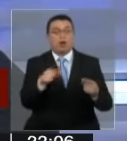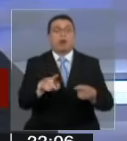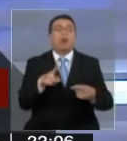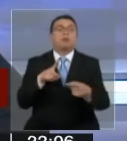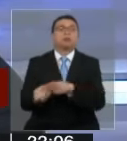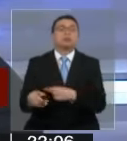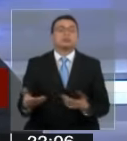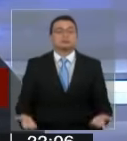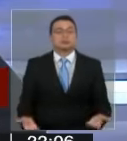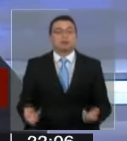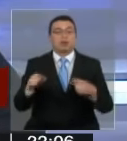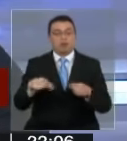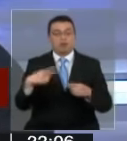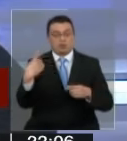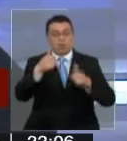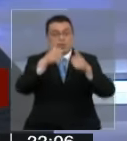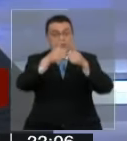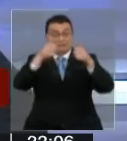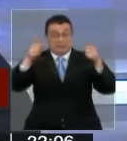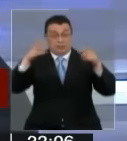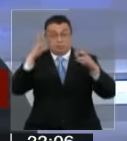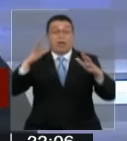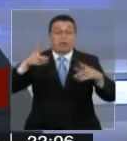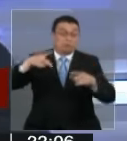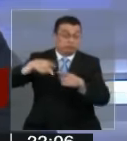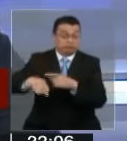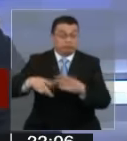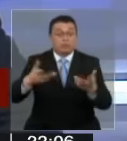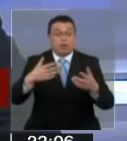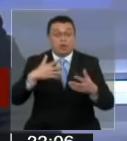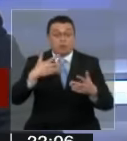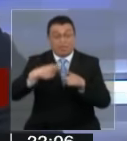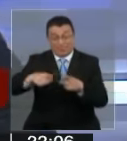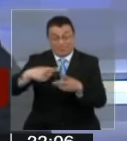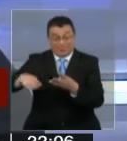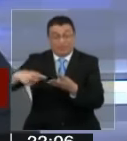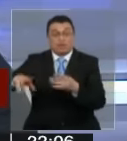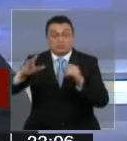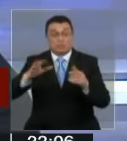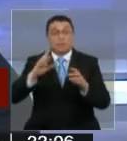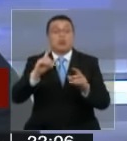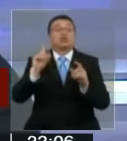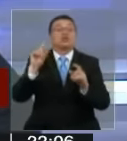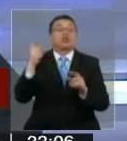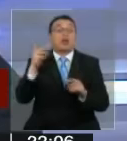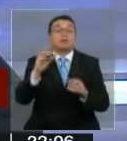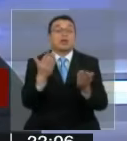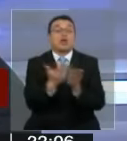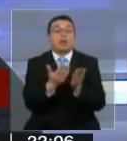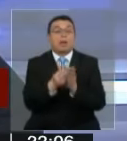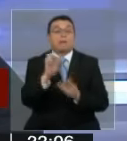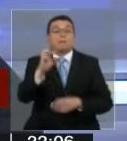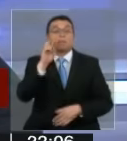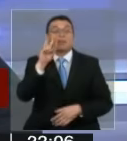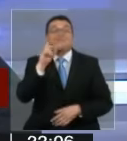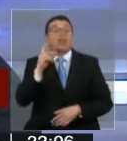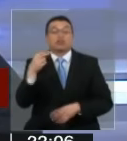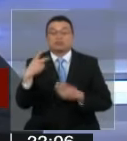terminar con la posibilidad de que haya una élite más diversa, porque se le va a permitir solamente a los sectores, a los colegios privados, ¿cierto?, seguir